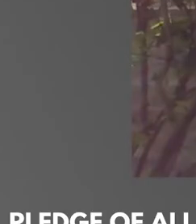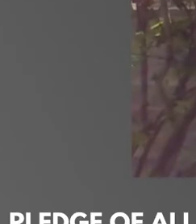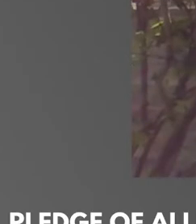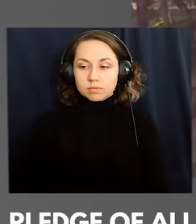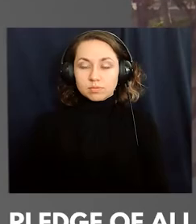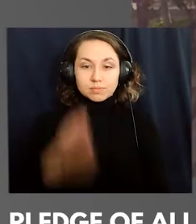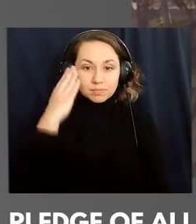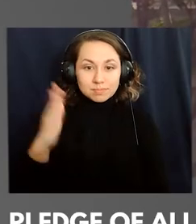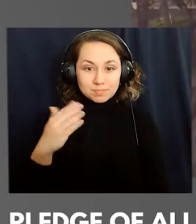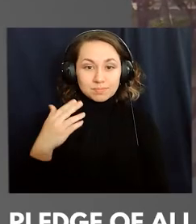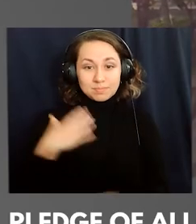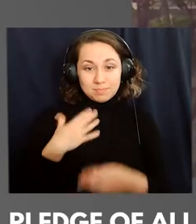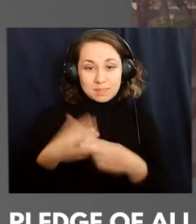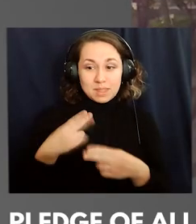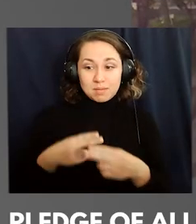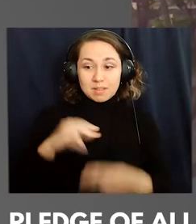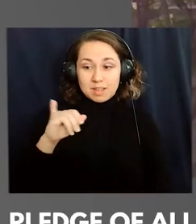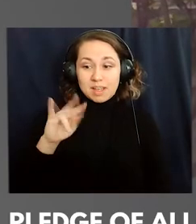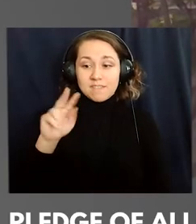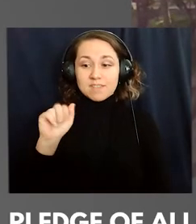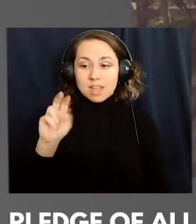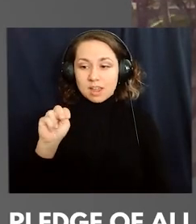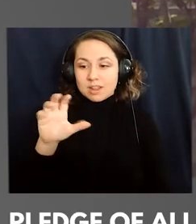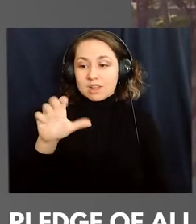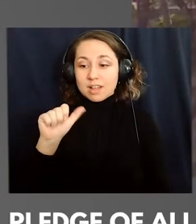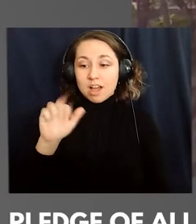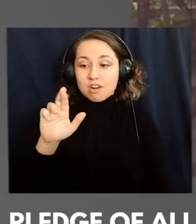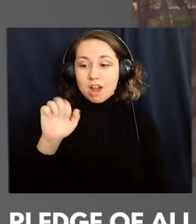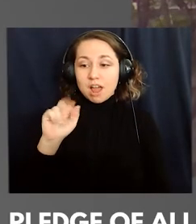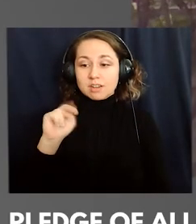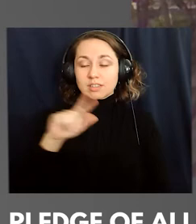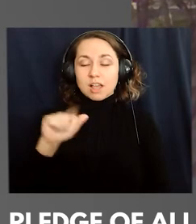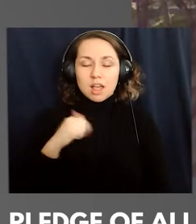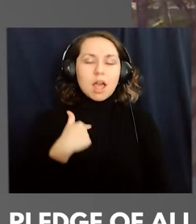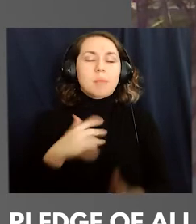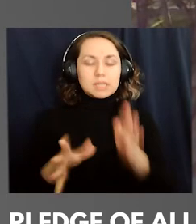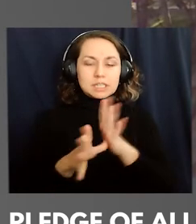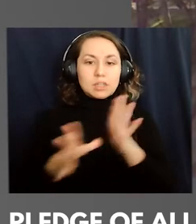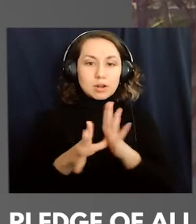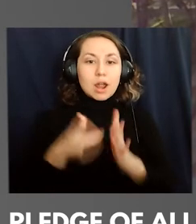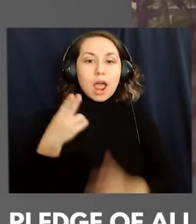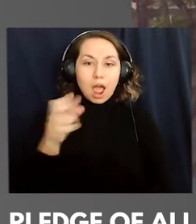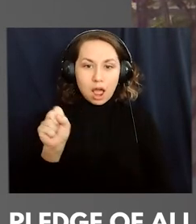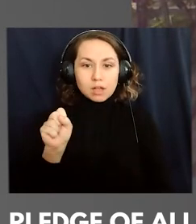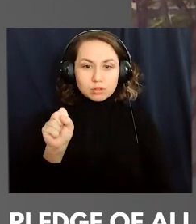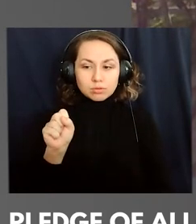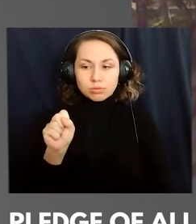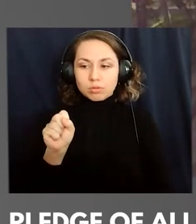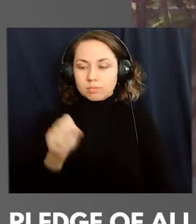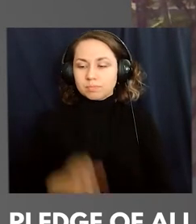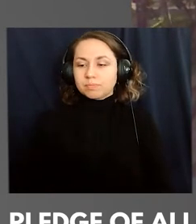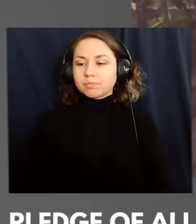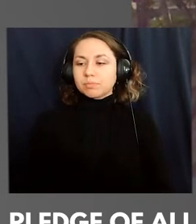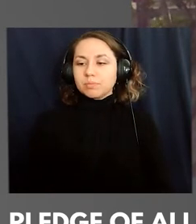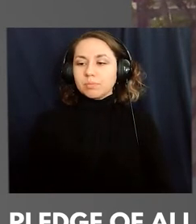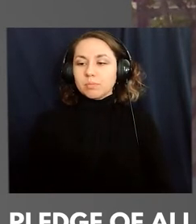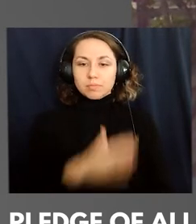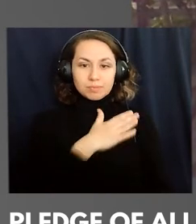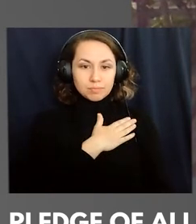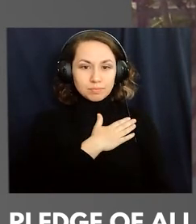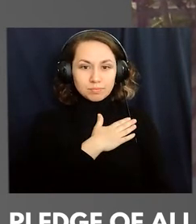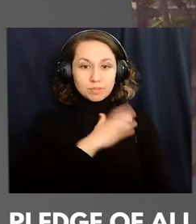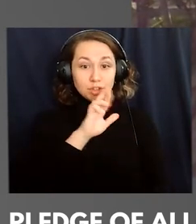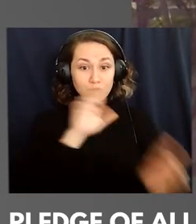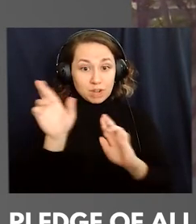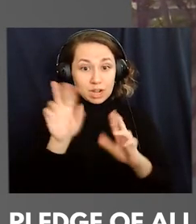Hola, soy Iván Carranza, alumno de 12º grado en la Preparatoria Santa Ana, y voy a dirigirlos en el juramento a la bandera en inglés. Pongan su